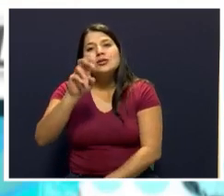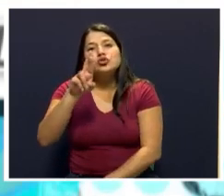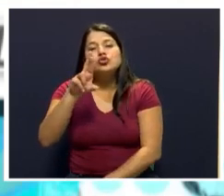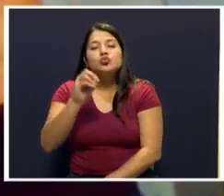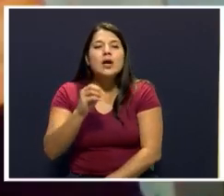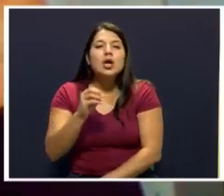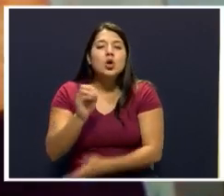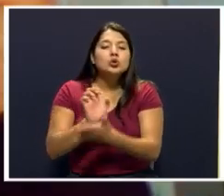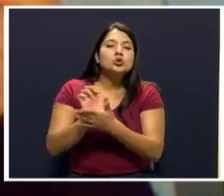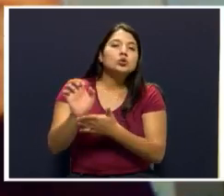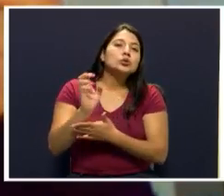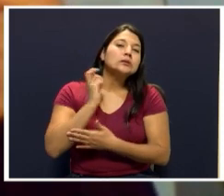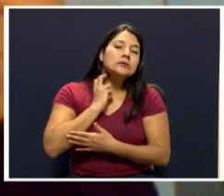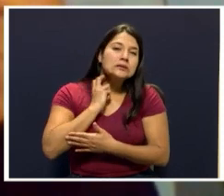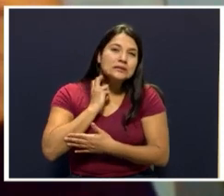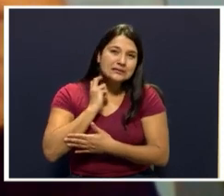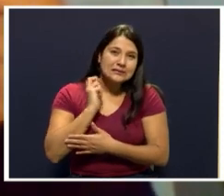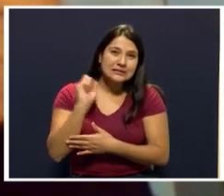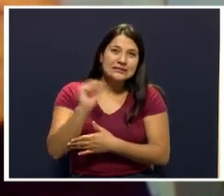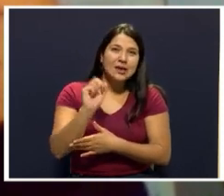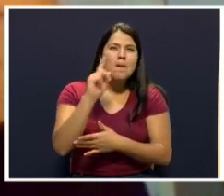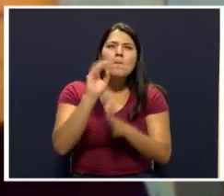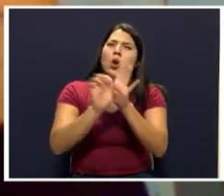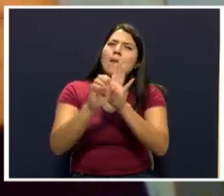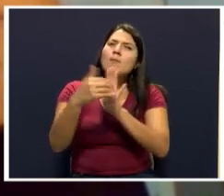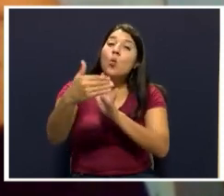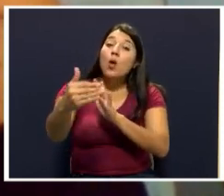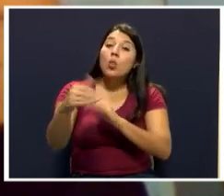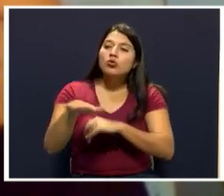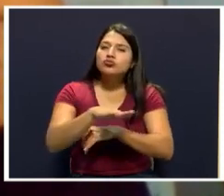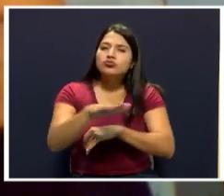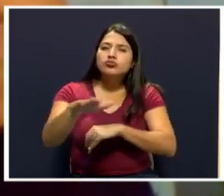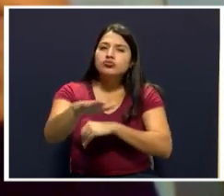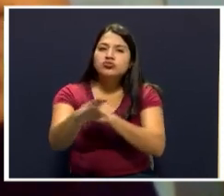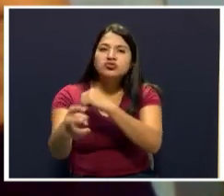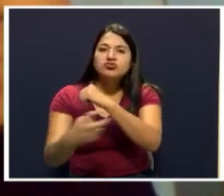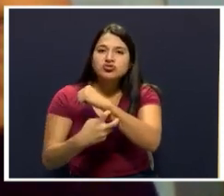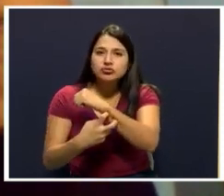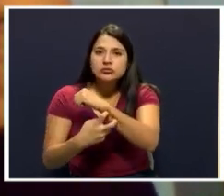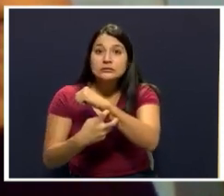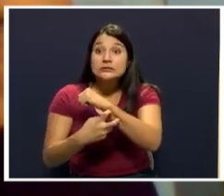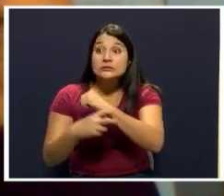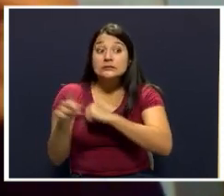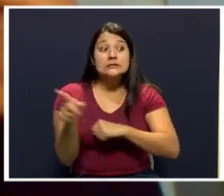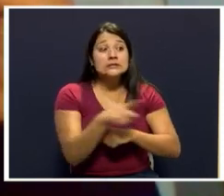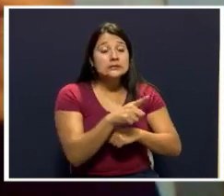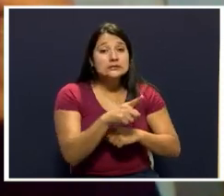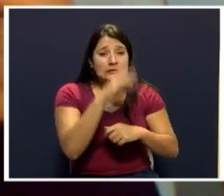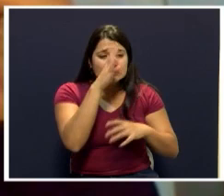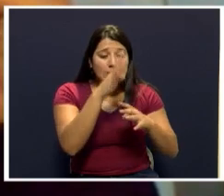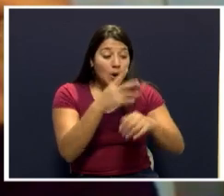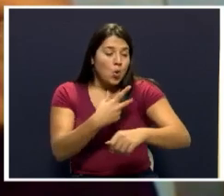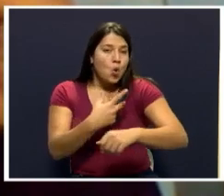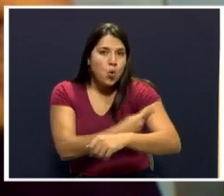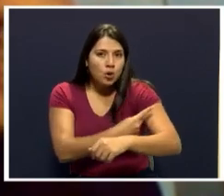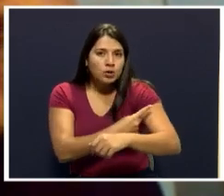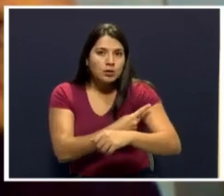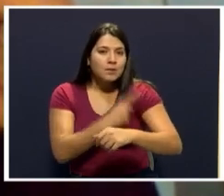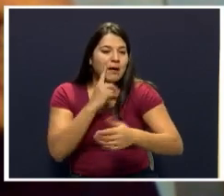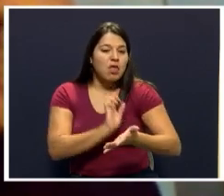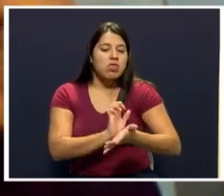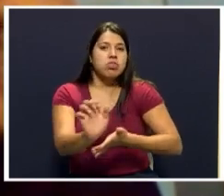el Instituto Clodomiro Picado cumple ahora precisamente en el mes de abril 50 años de su fundación y como